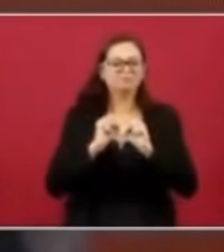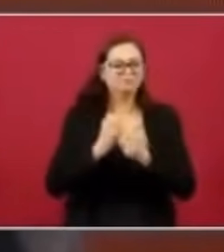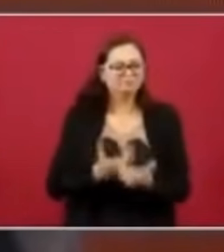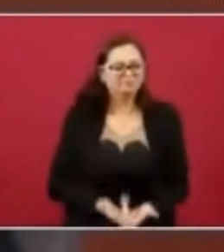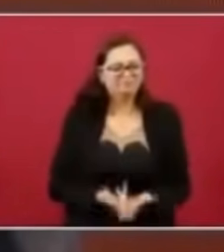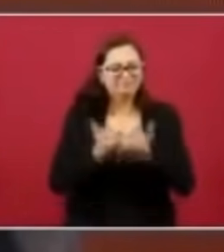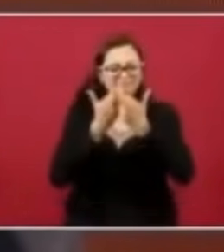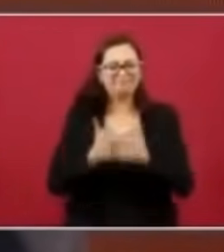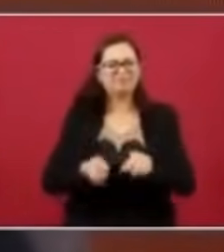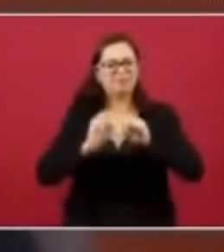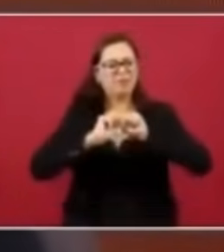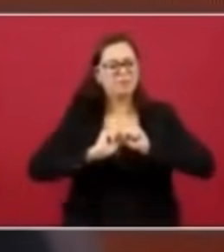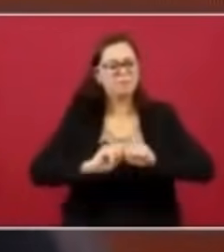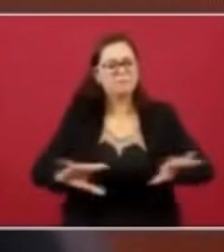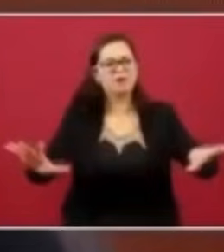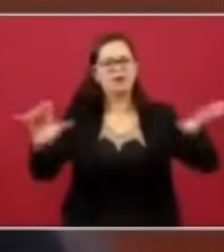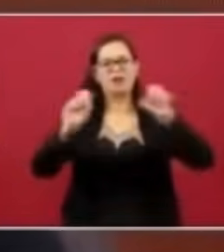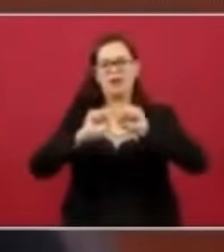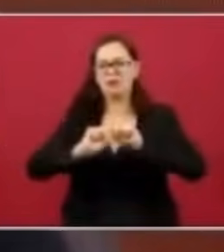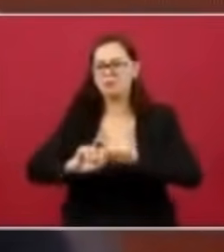amplia,